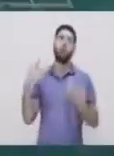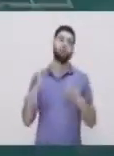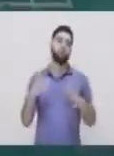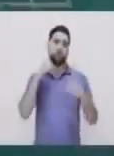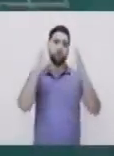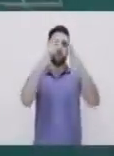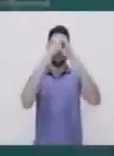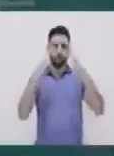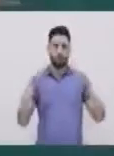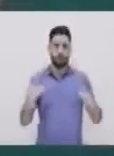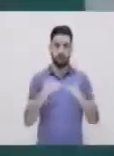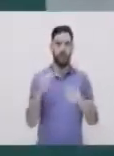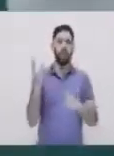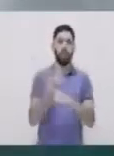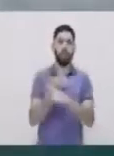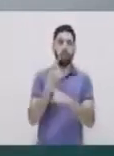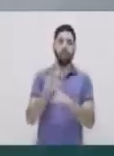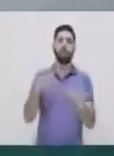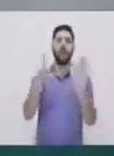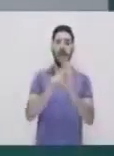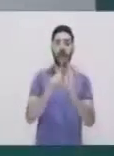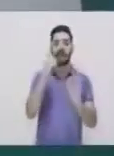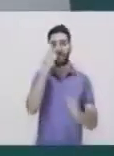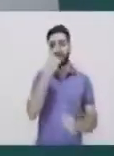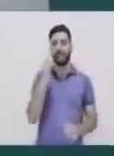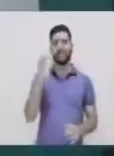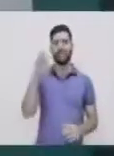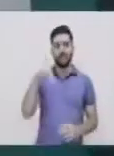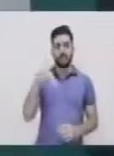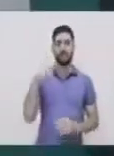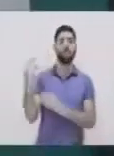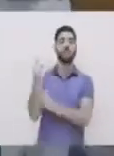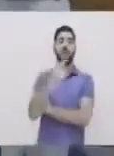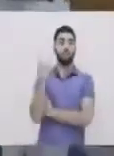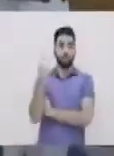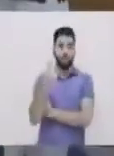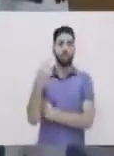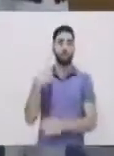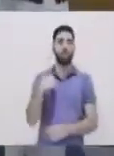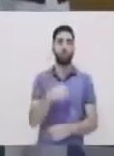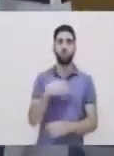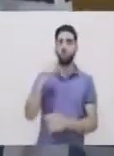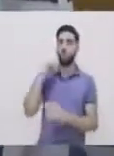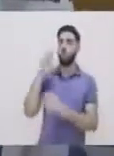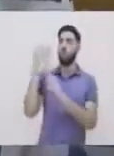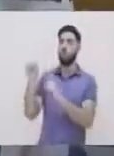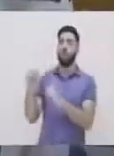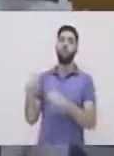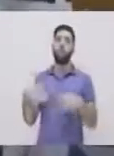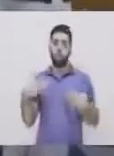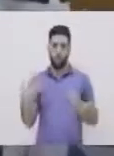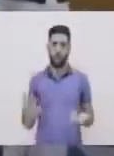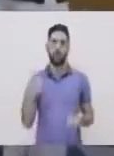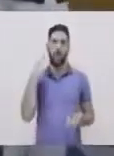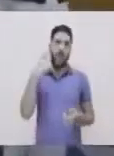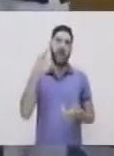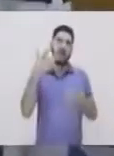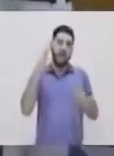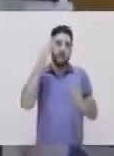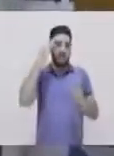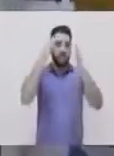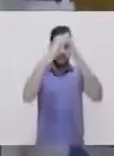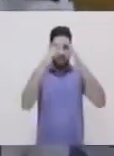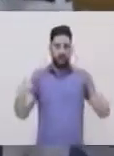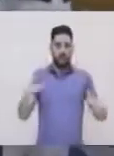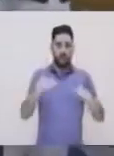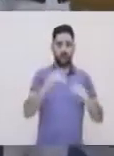triángulo utilizando la ley de senos. Entonces es bien importante también conocer algo. Si nos dábamos cuenta acá, nos daban el ángulo